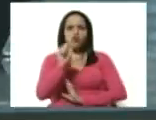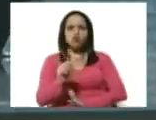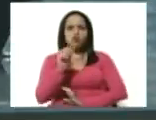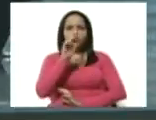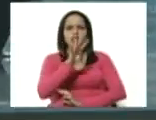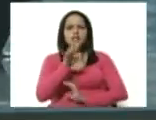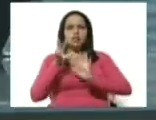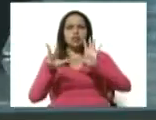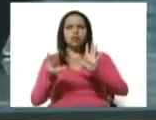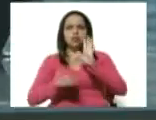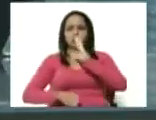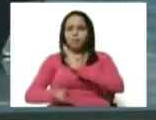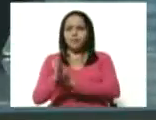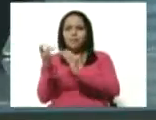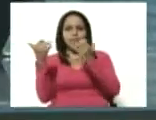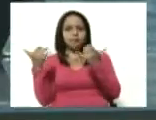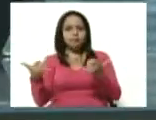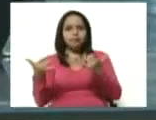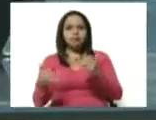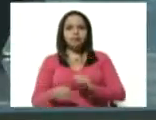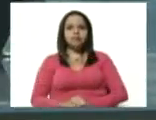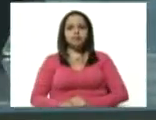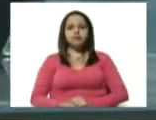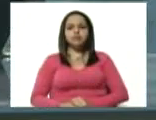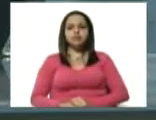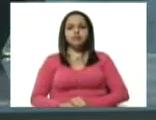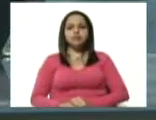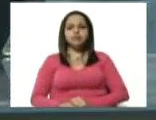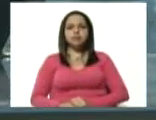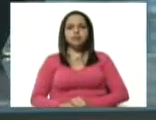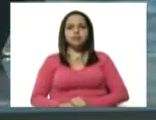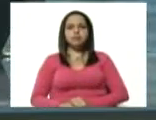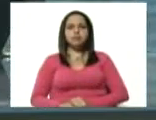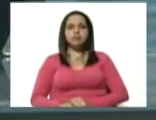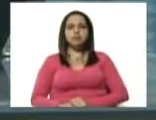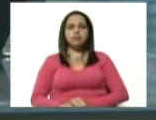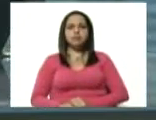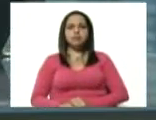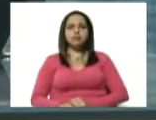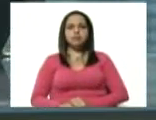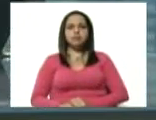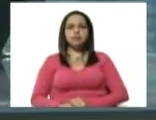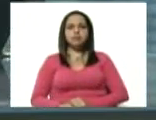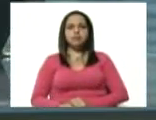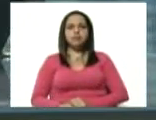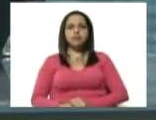8:48, nos trasladamos de inmediato al Palacio de Miraflores con María Jiménez. Adelante.